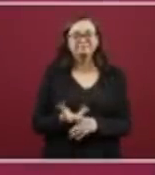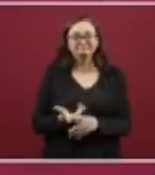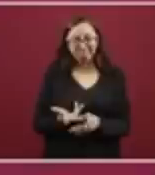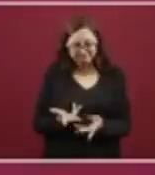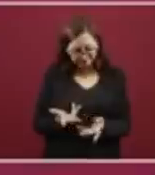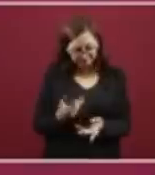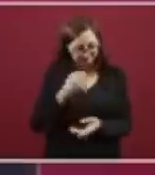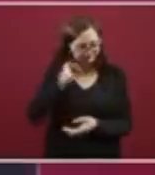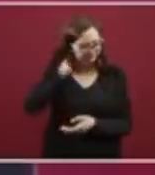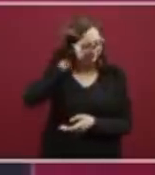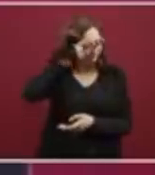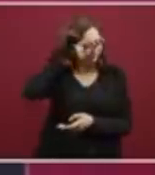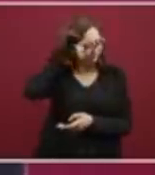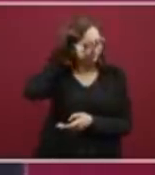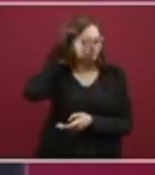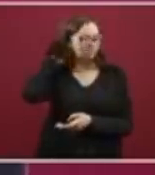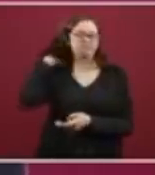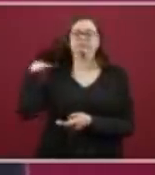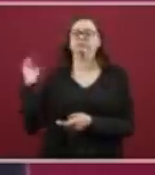migración